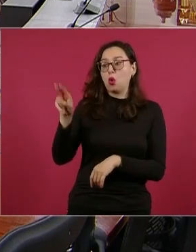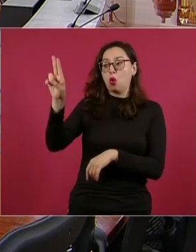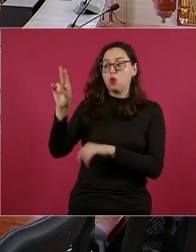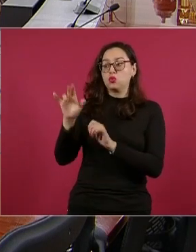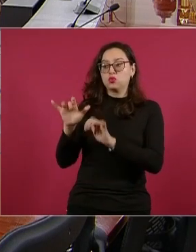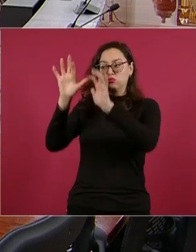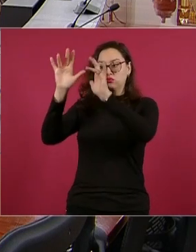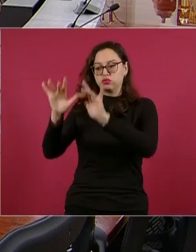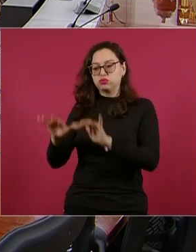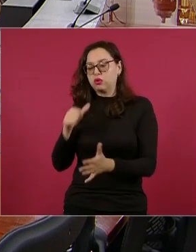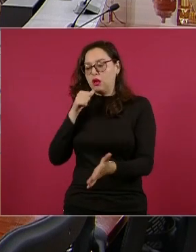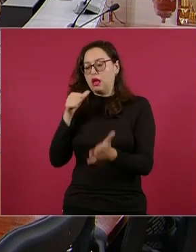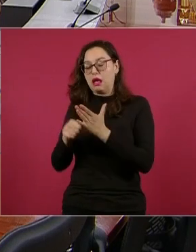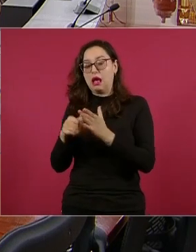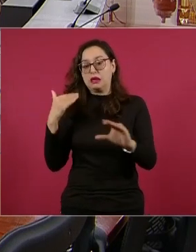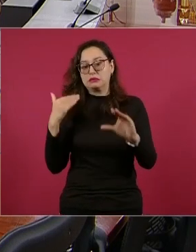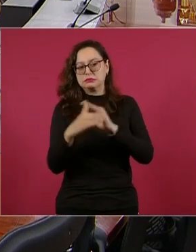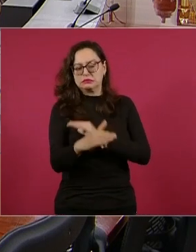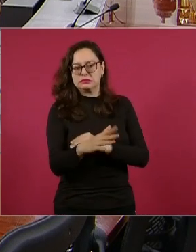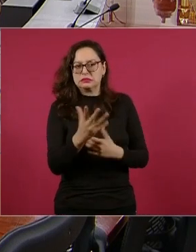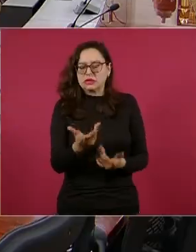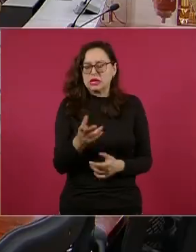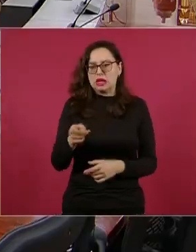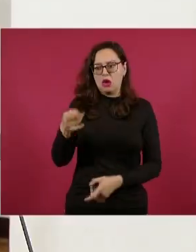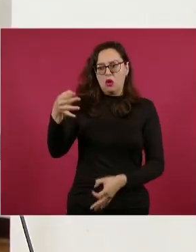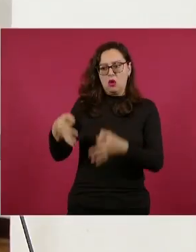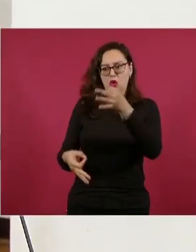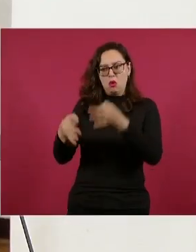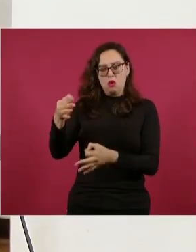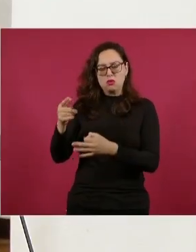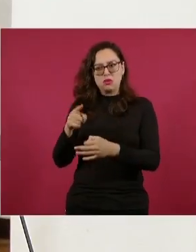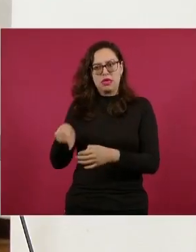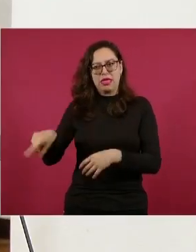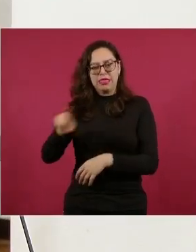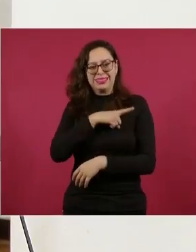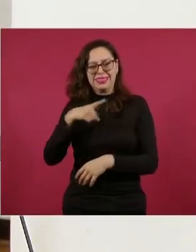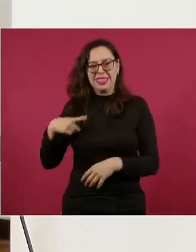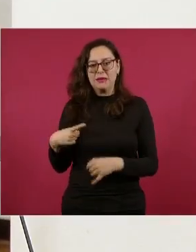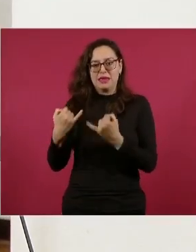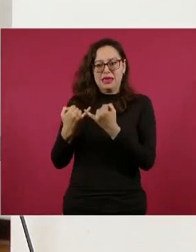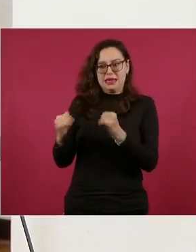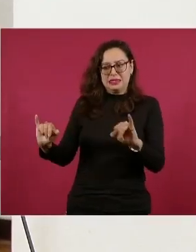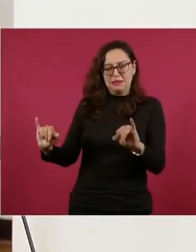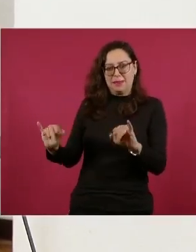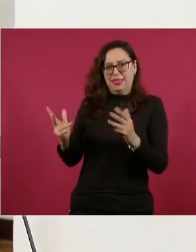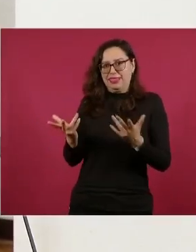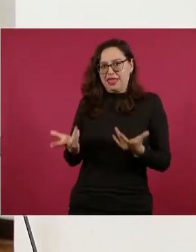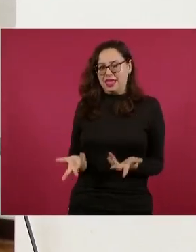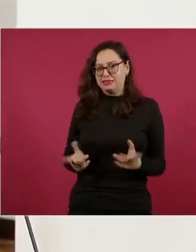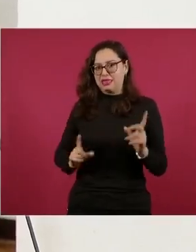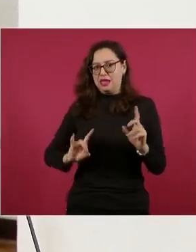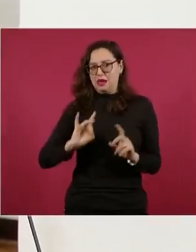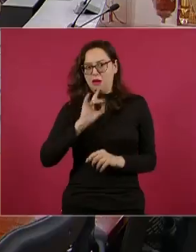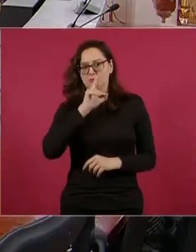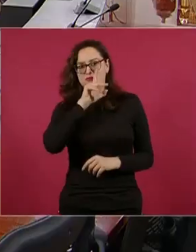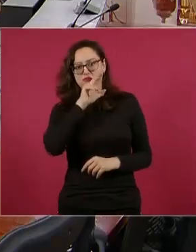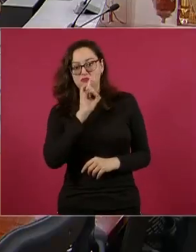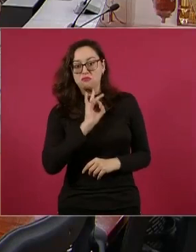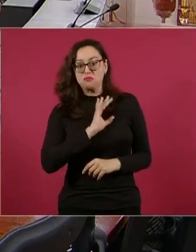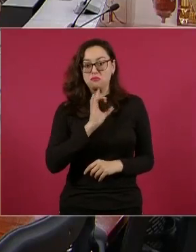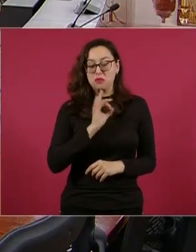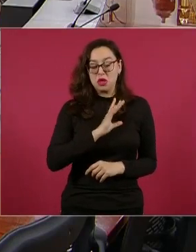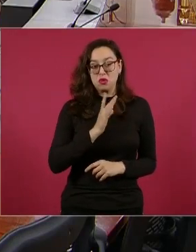una carta a usted en la que le expone su preocupación por la iniciativa de la reforma al Poder Judicial. ¿Qué piensa de esto? ¿Le piensa responder? No